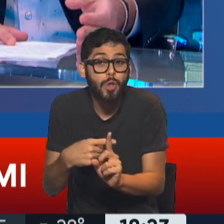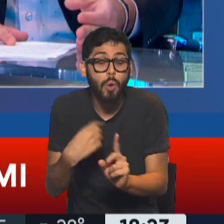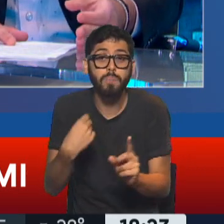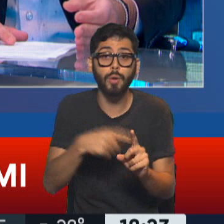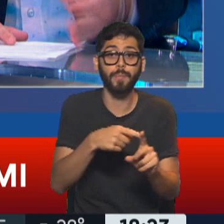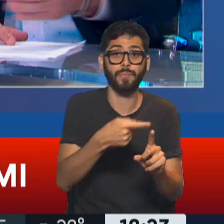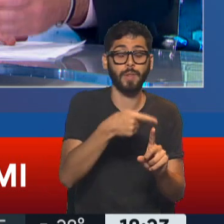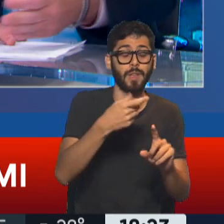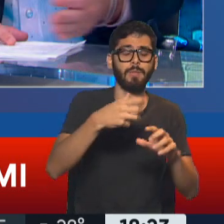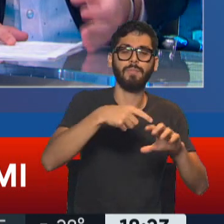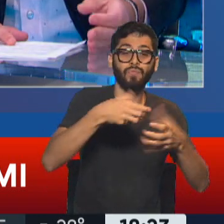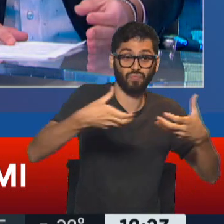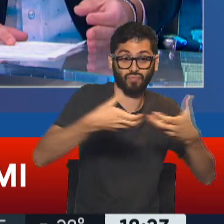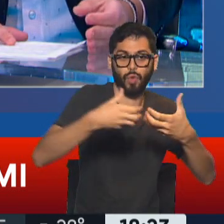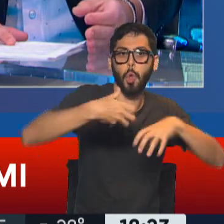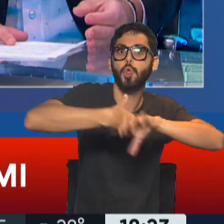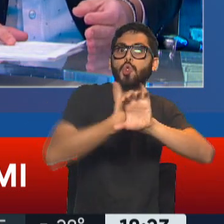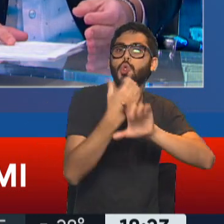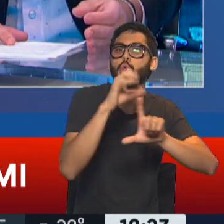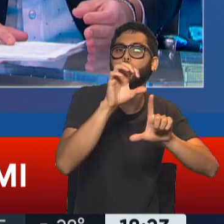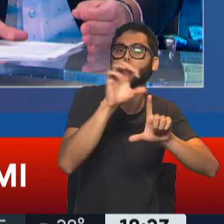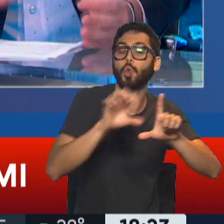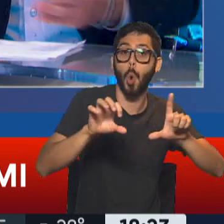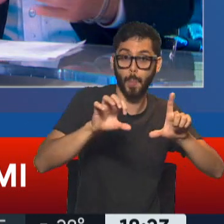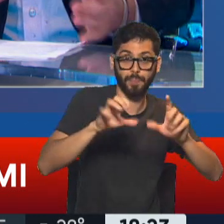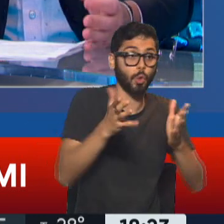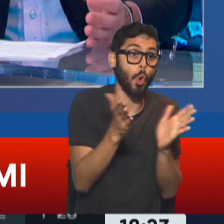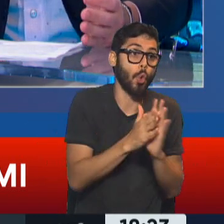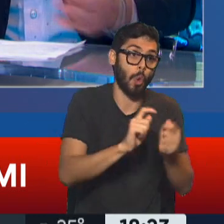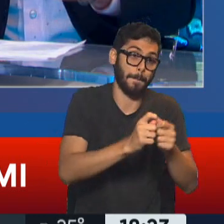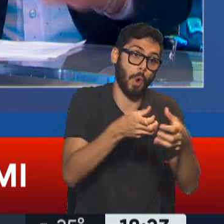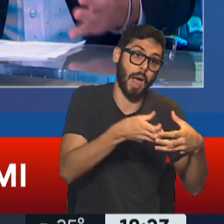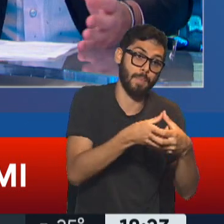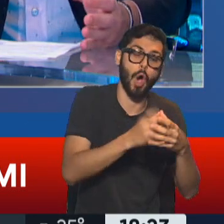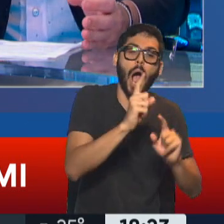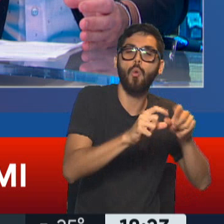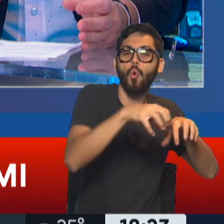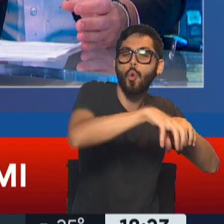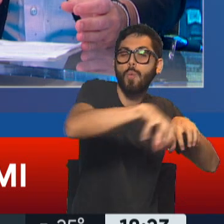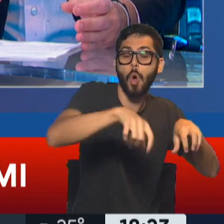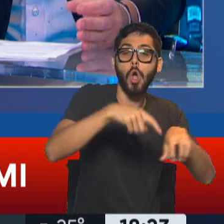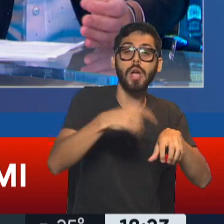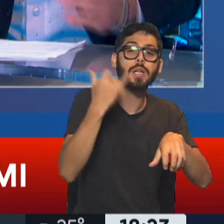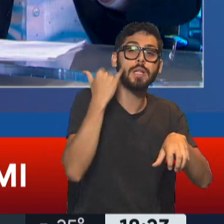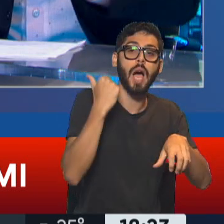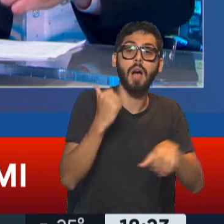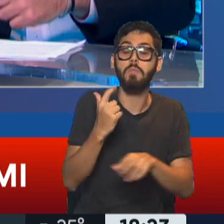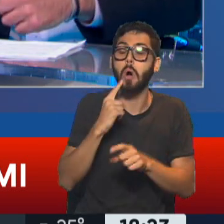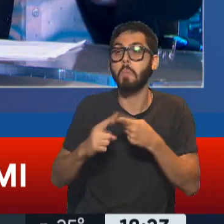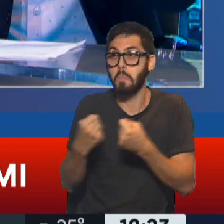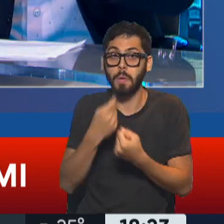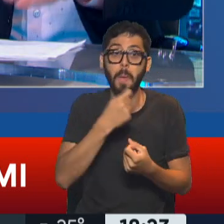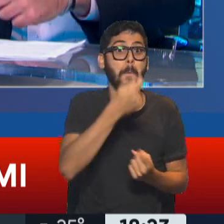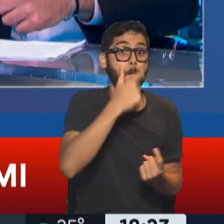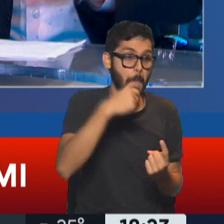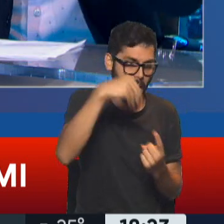en el que estaban no solo los sectores de Juntos por el Cambio que ya venían o mostraban cierta predisposición de acuerdo. Estaba Mauricio Macri,